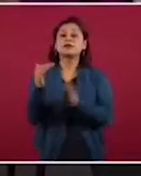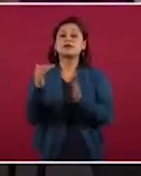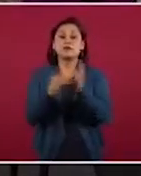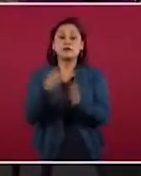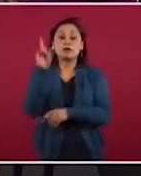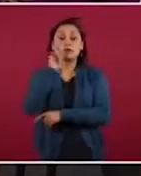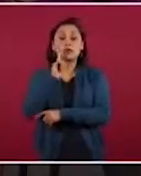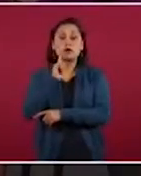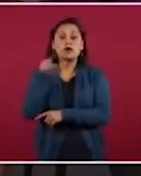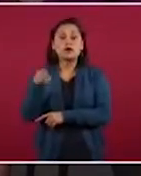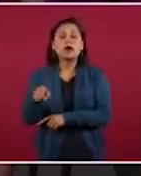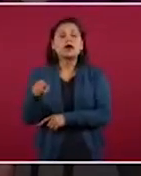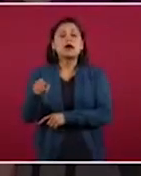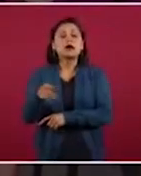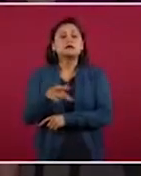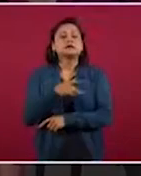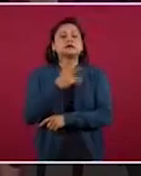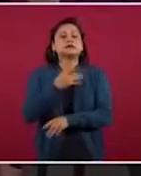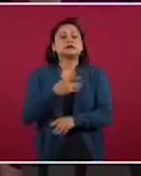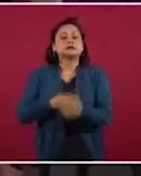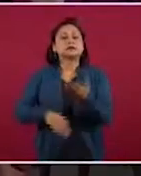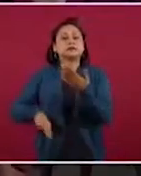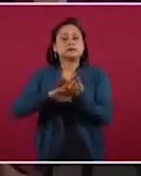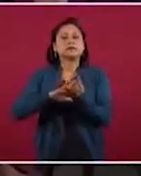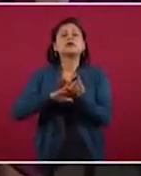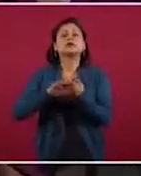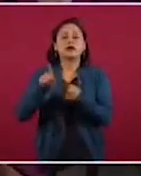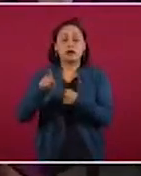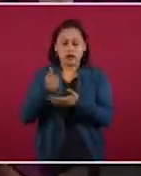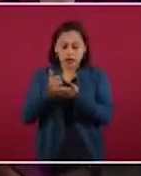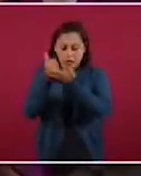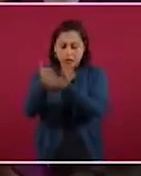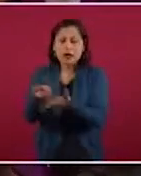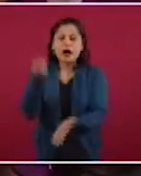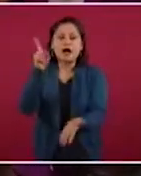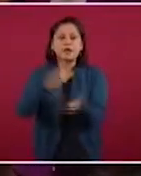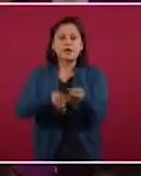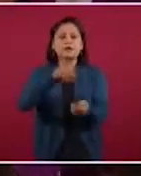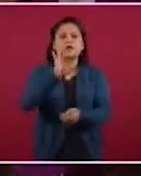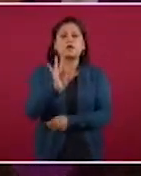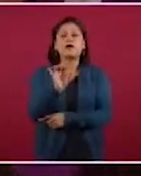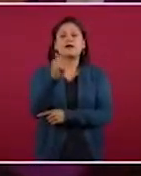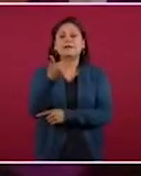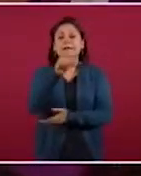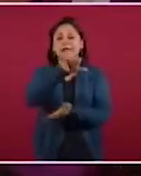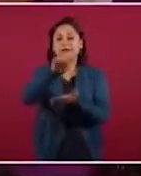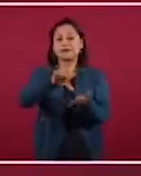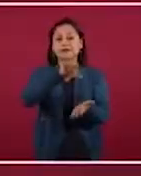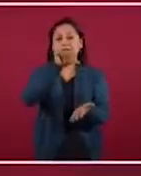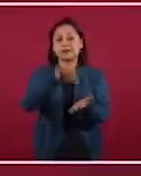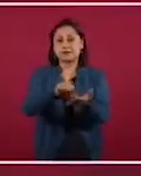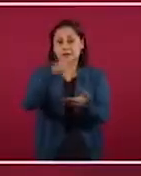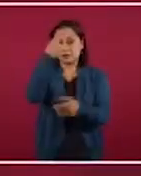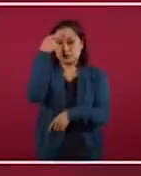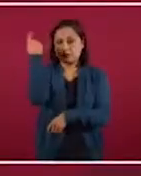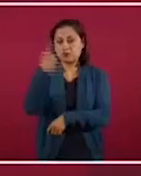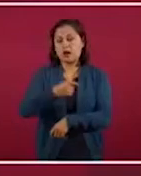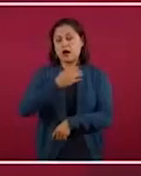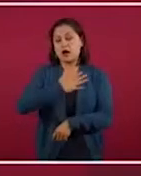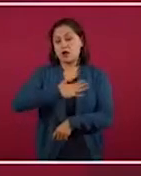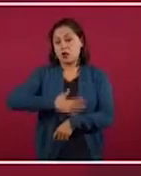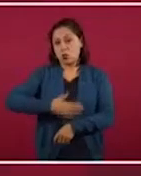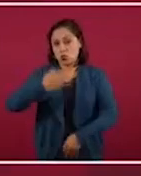de violencia en los 47 centros de justicia que tenemos instalados precisamente para